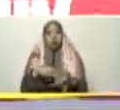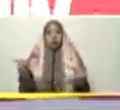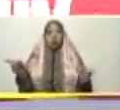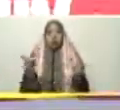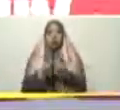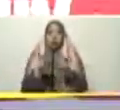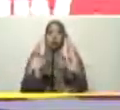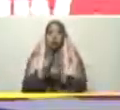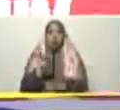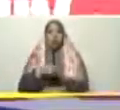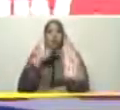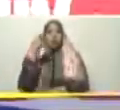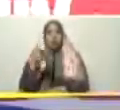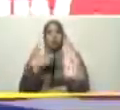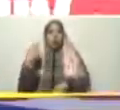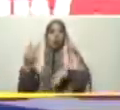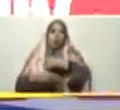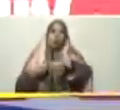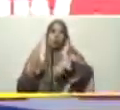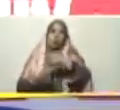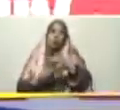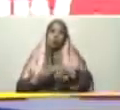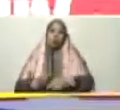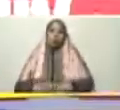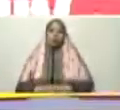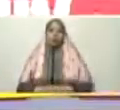comando político de la revolución